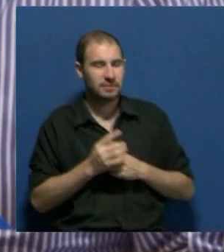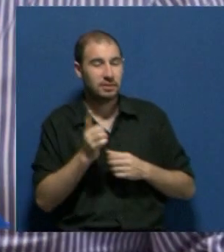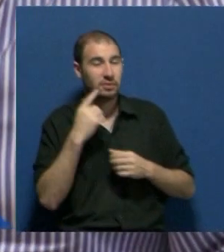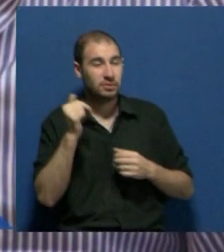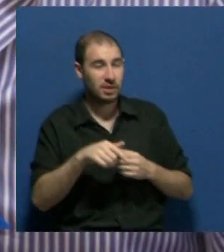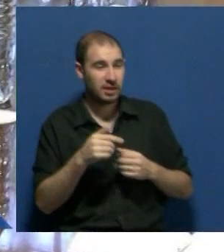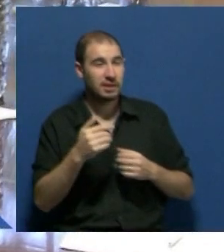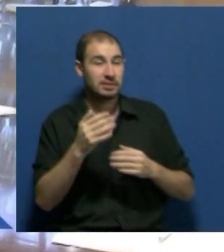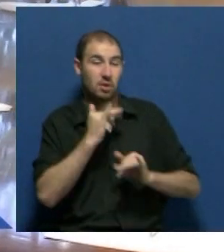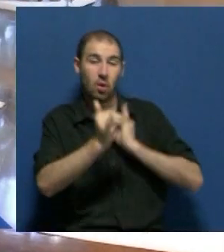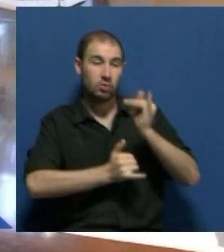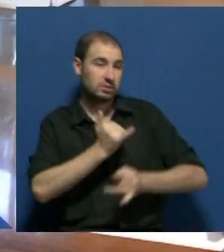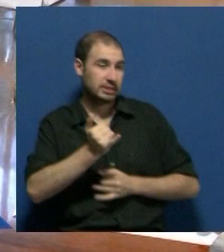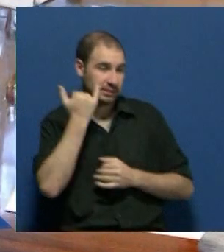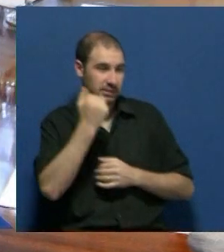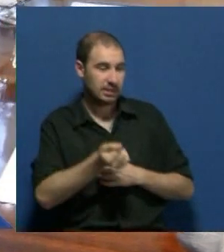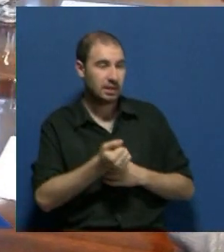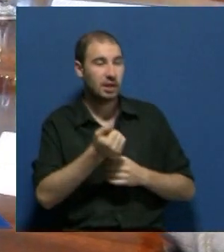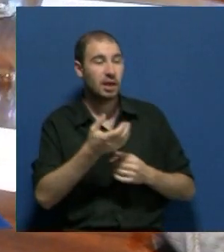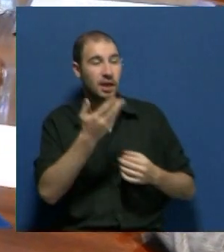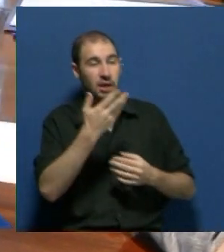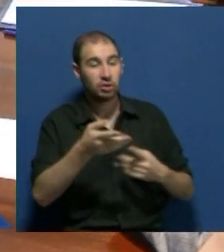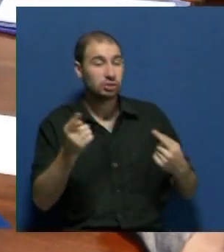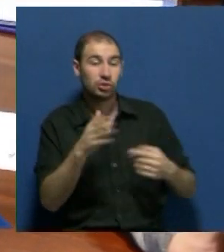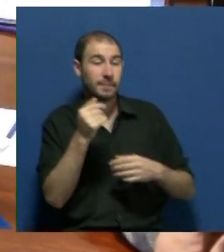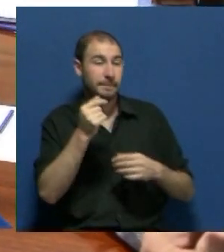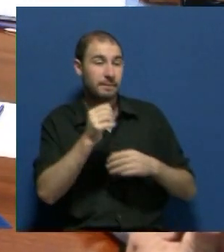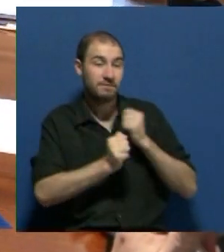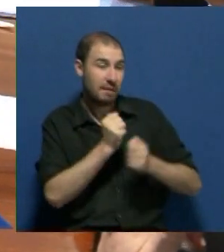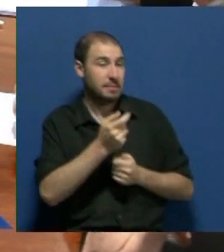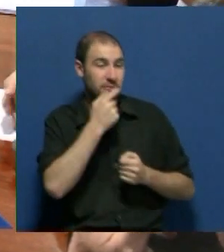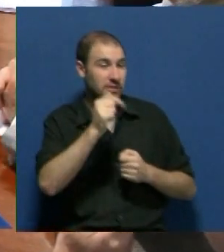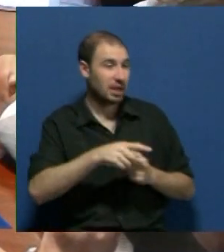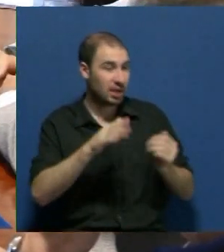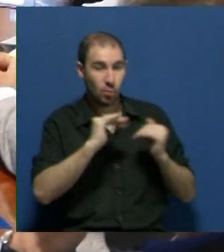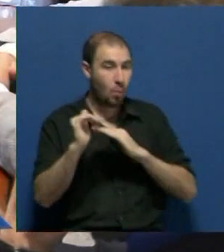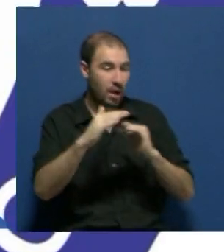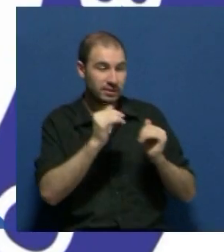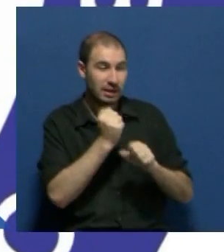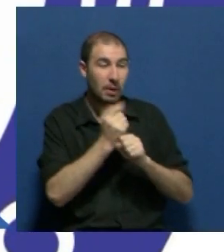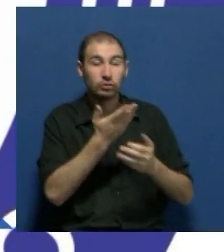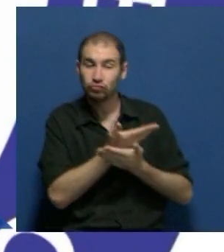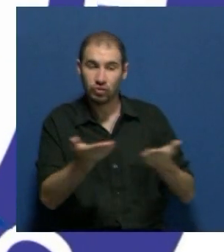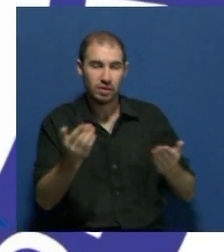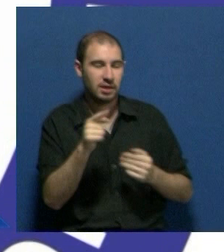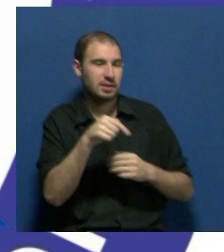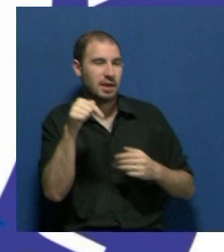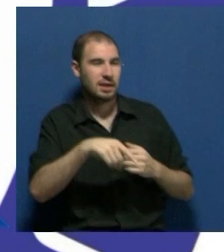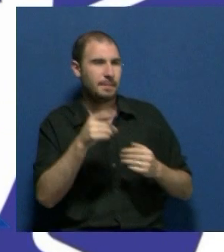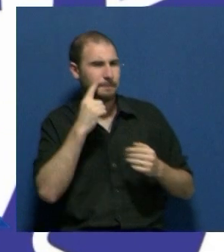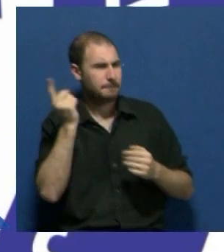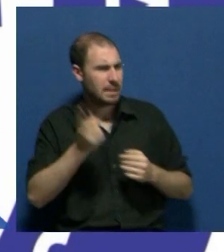habíamos manifestado de que estaban todas las actividades de Mendoza en las cuales lo veíamos con mucho